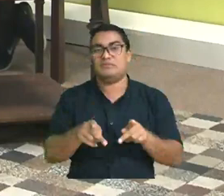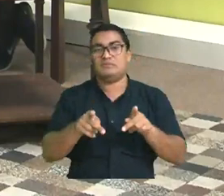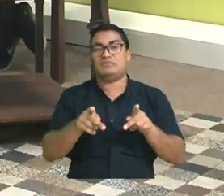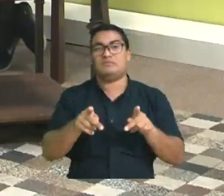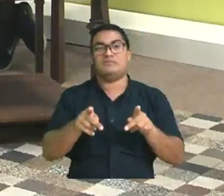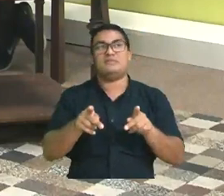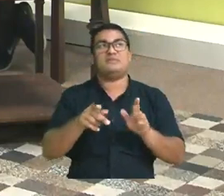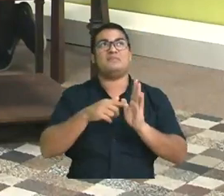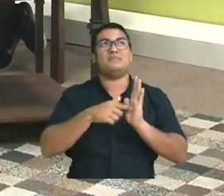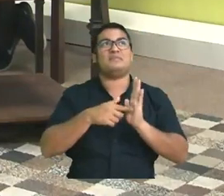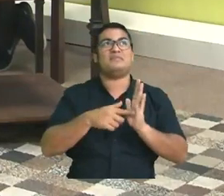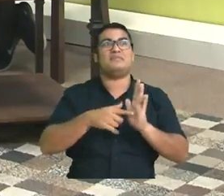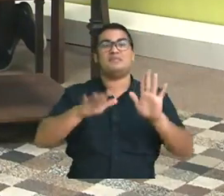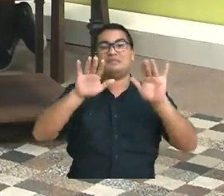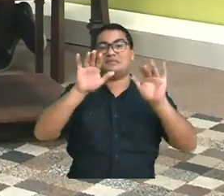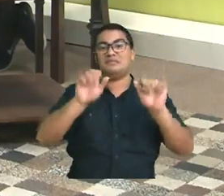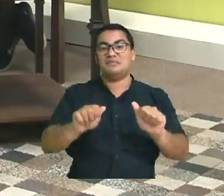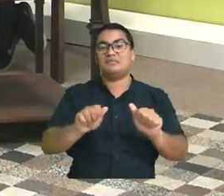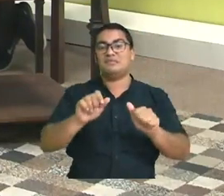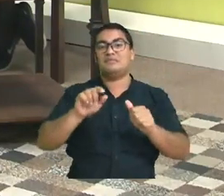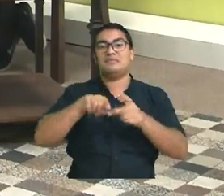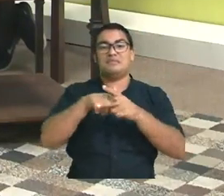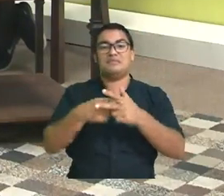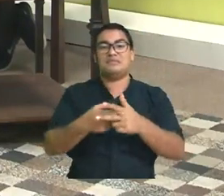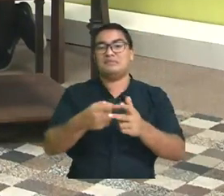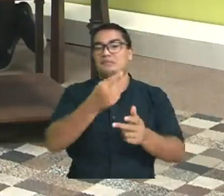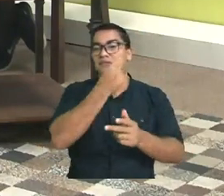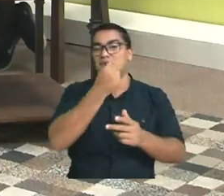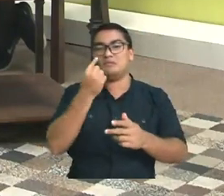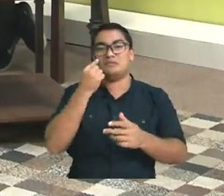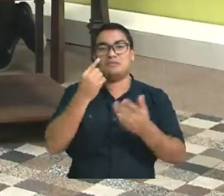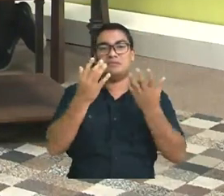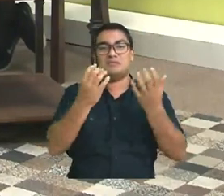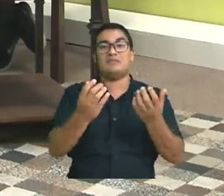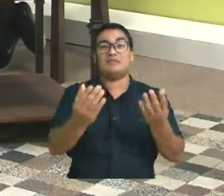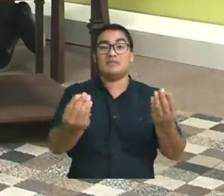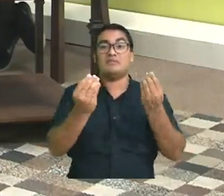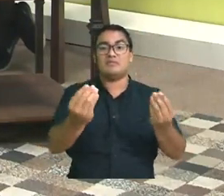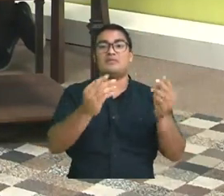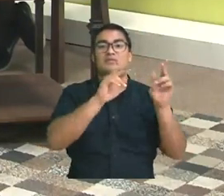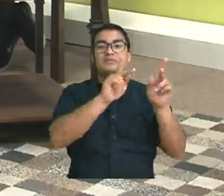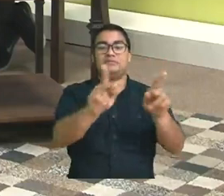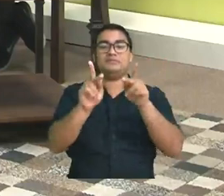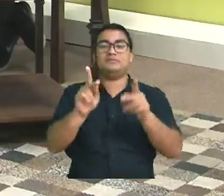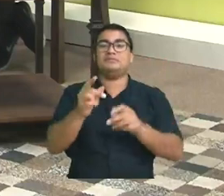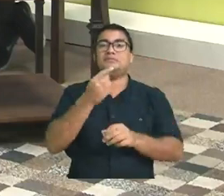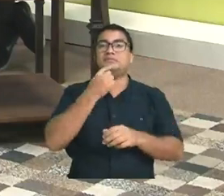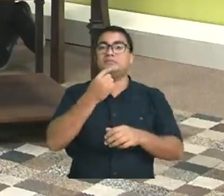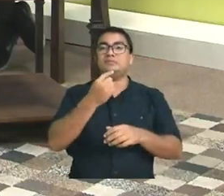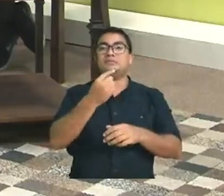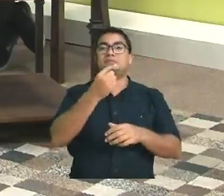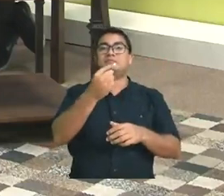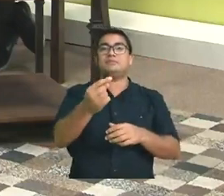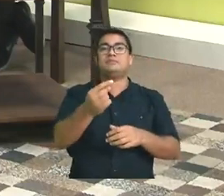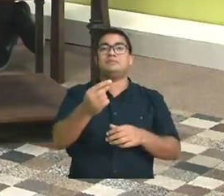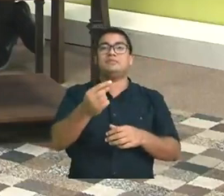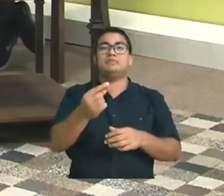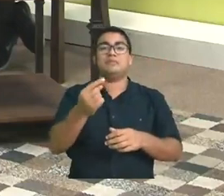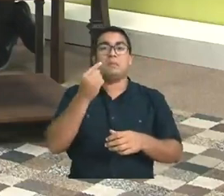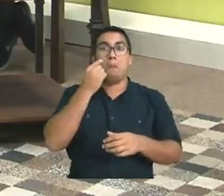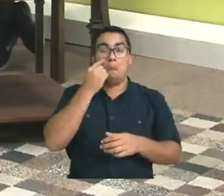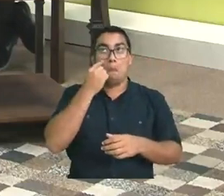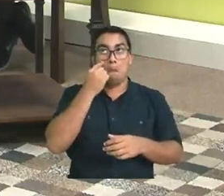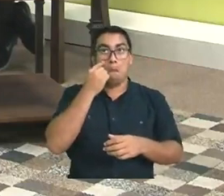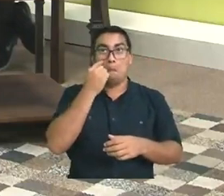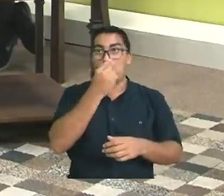cuando ya viene entrando a este síndrome? Entonces, muchos de los pacientes directamente nos refieren resequedad.